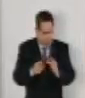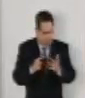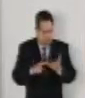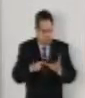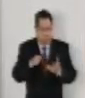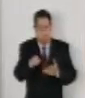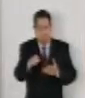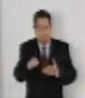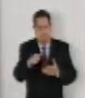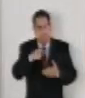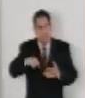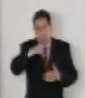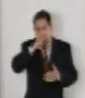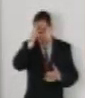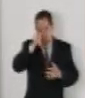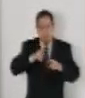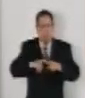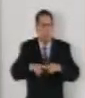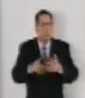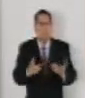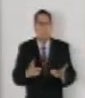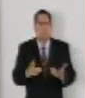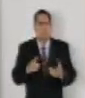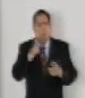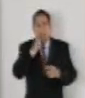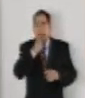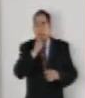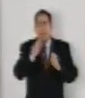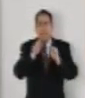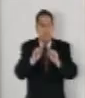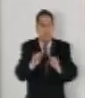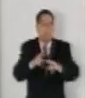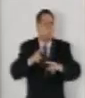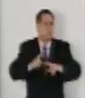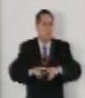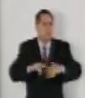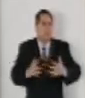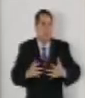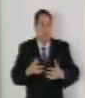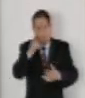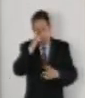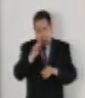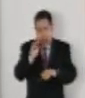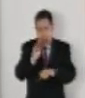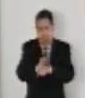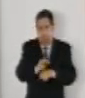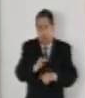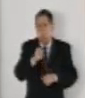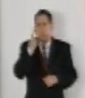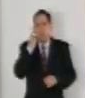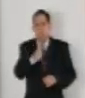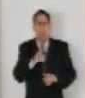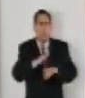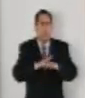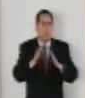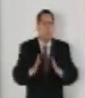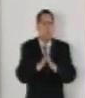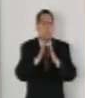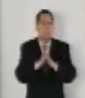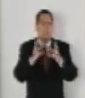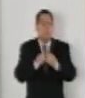Este punto de acuerdo que es a favor es en referencia a la